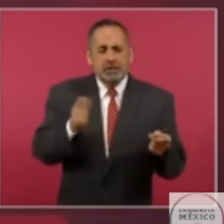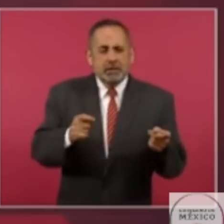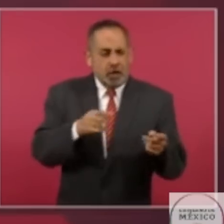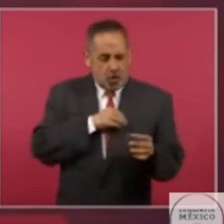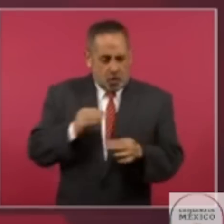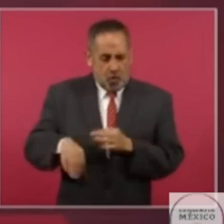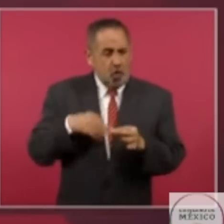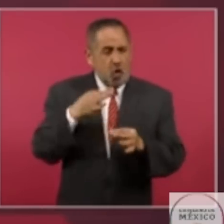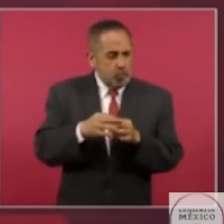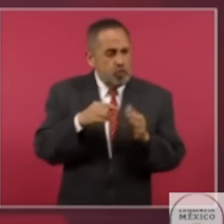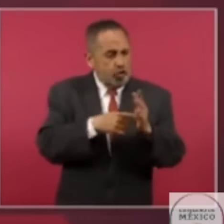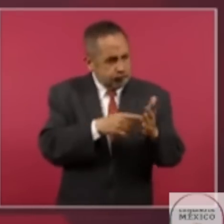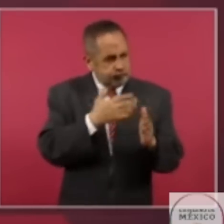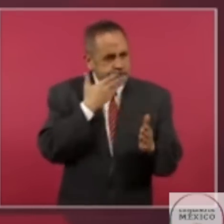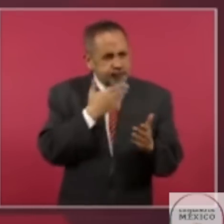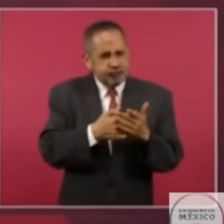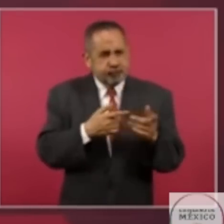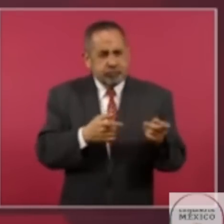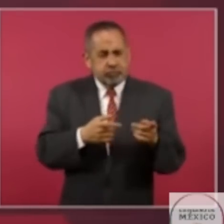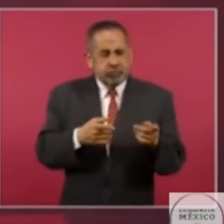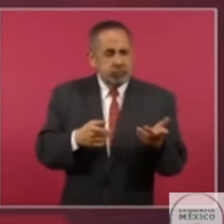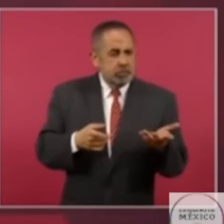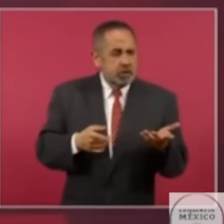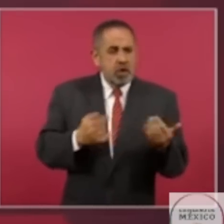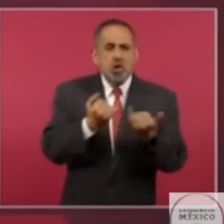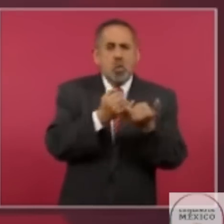cumpliendo una función pública,